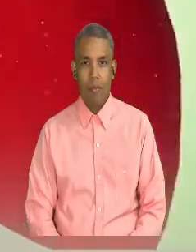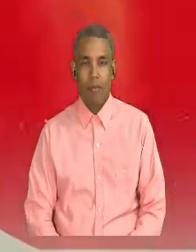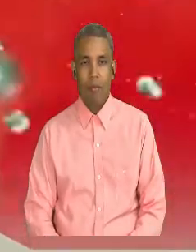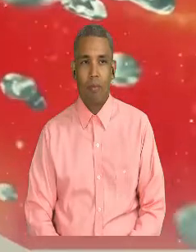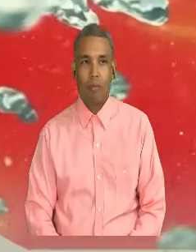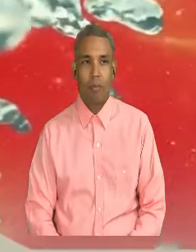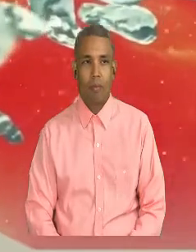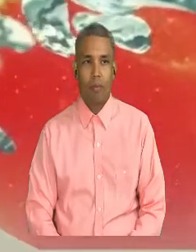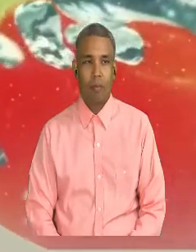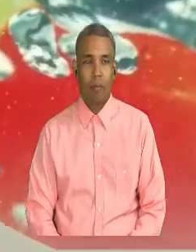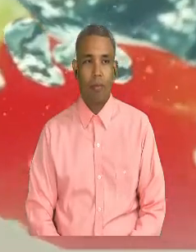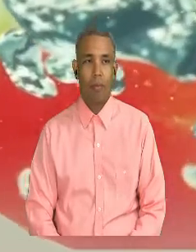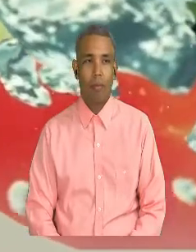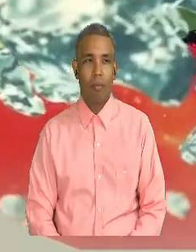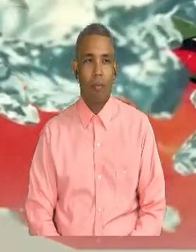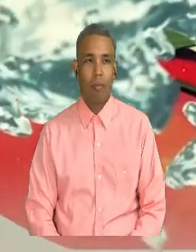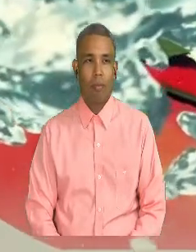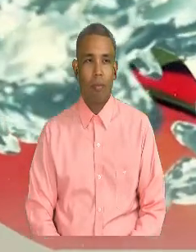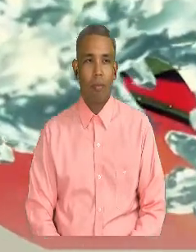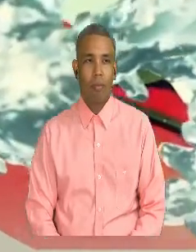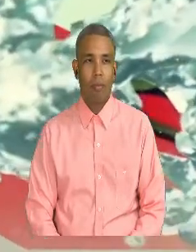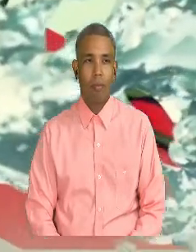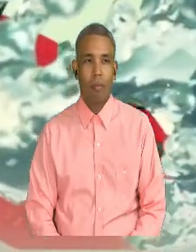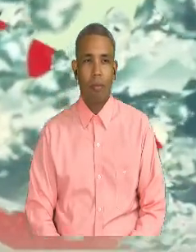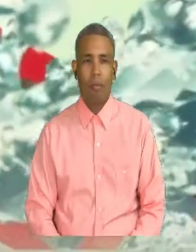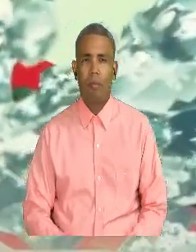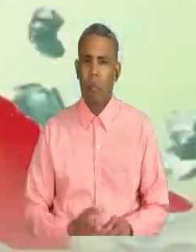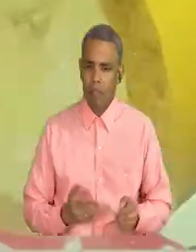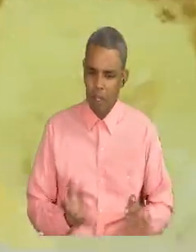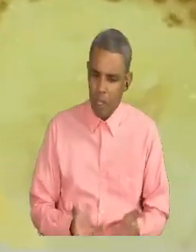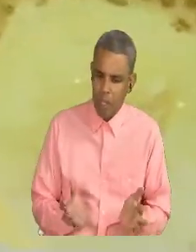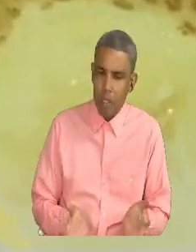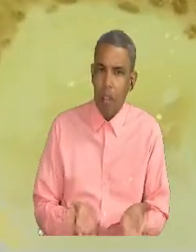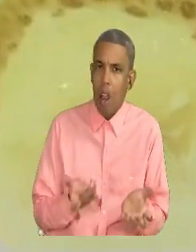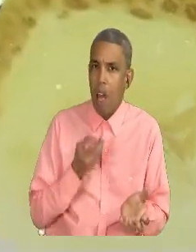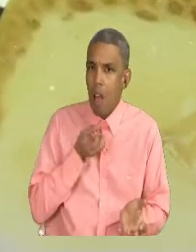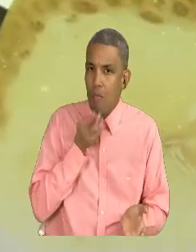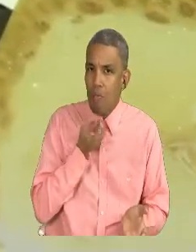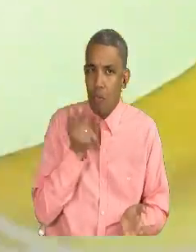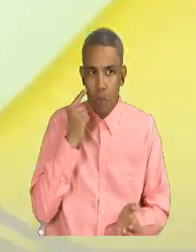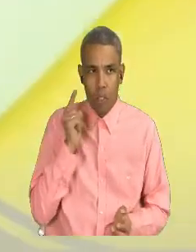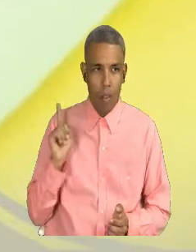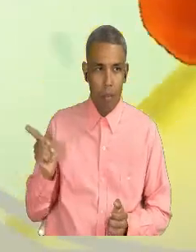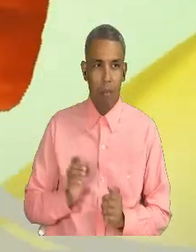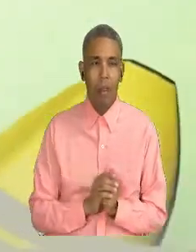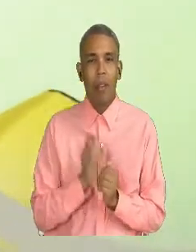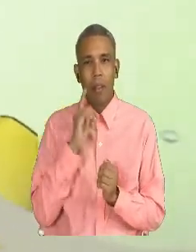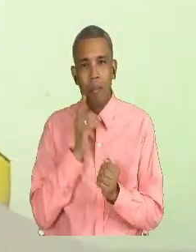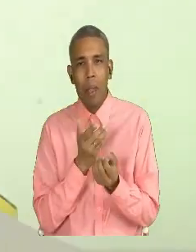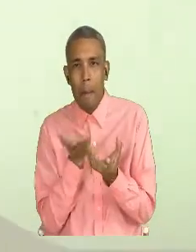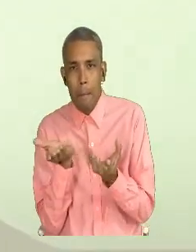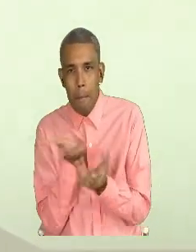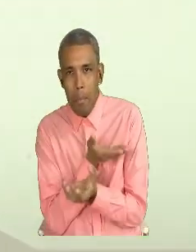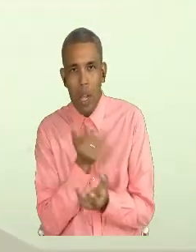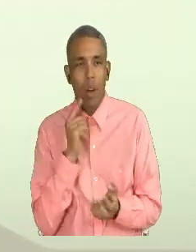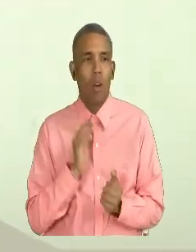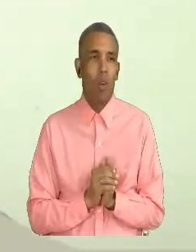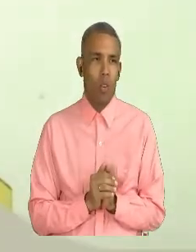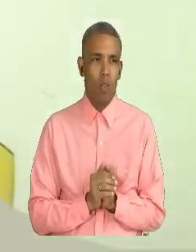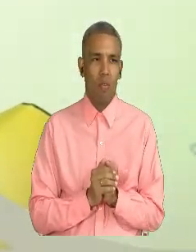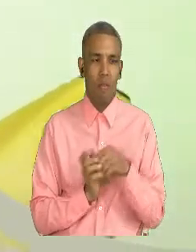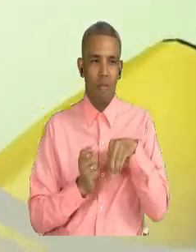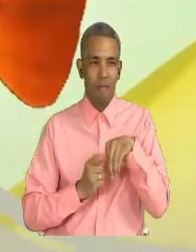Ensalada del chef. Ingredientes: 100 gramos de melón, 100 gramos de queso sabana, 4 fresas, 2 palmitos de mar,